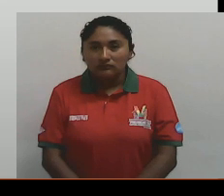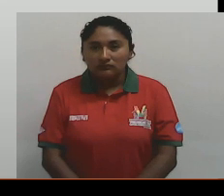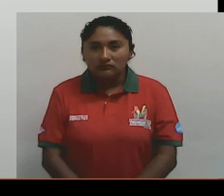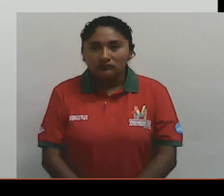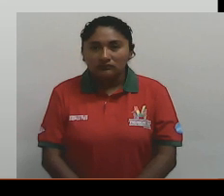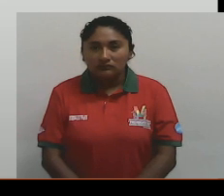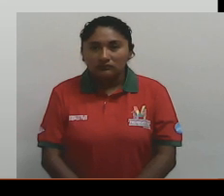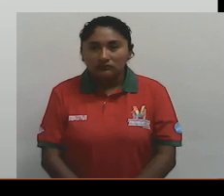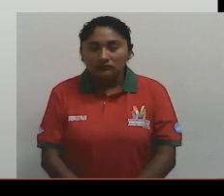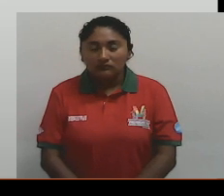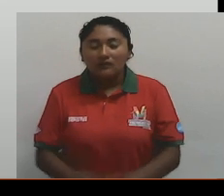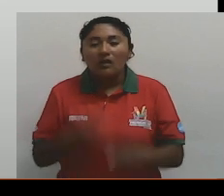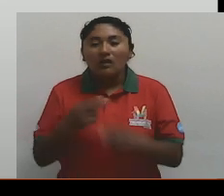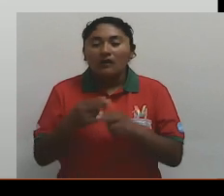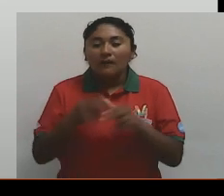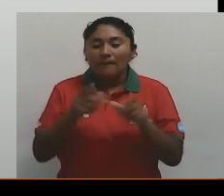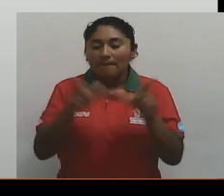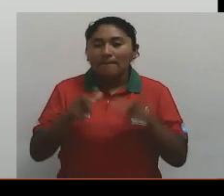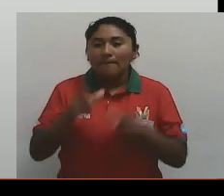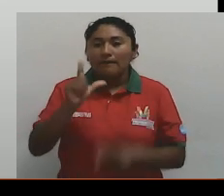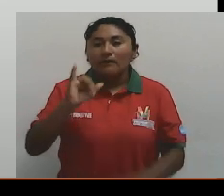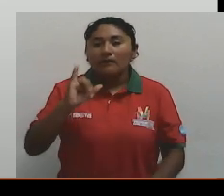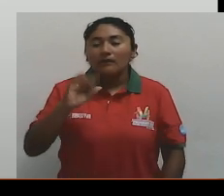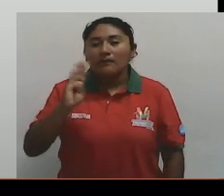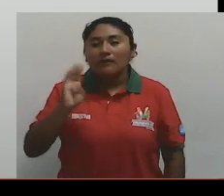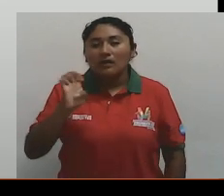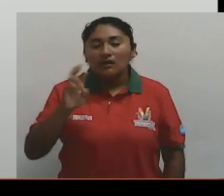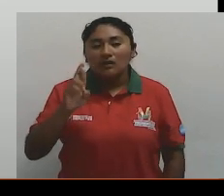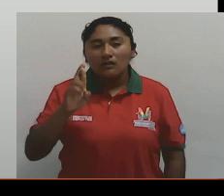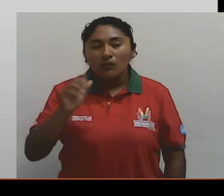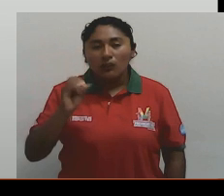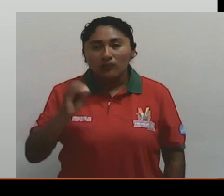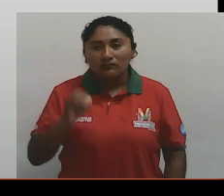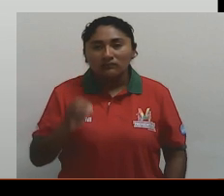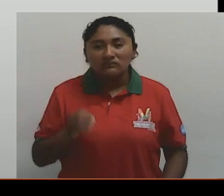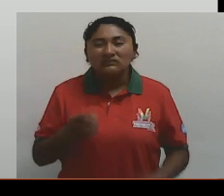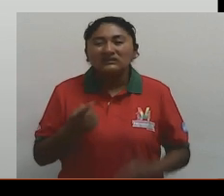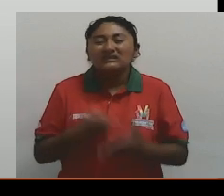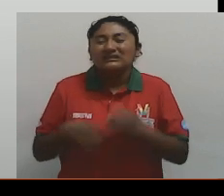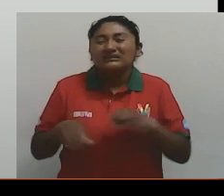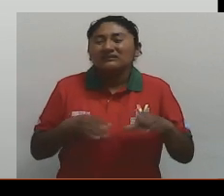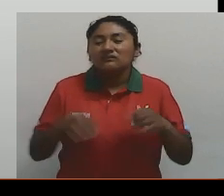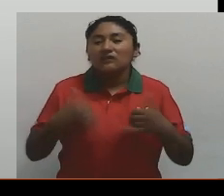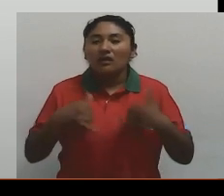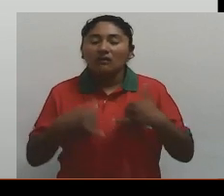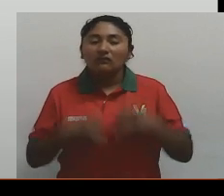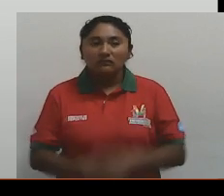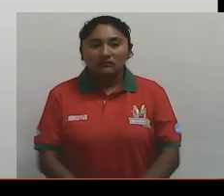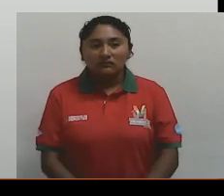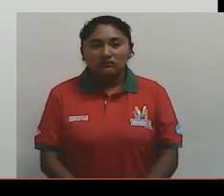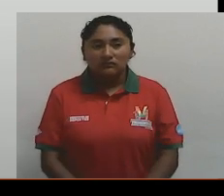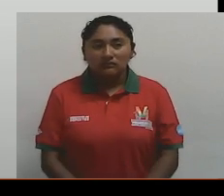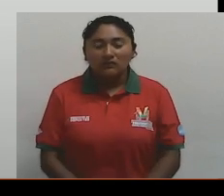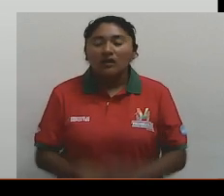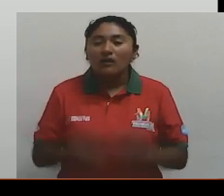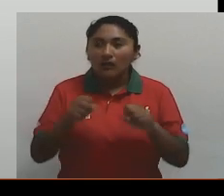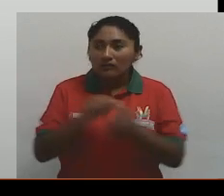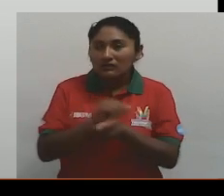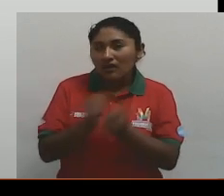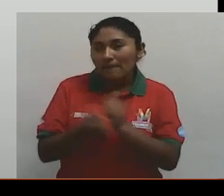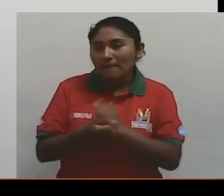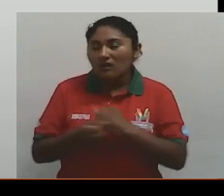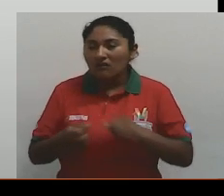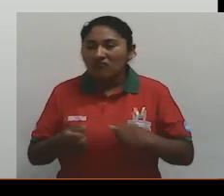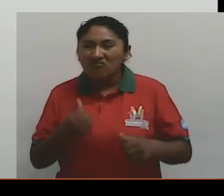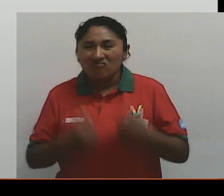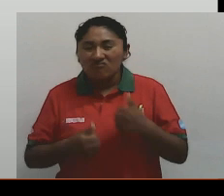El líbero. Esta es una parte muy importante. Las acciones de juego. Se permite al líbero reemplazar a cualquier jugador en la posición de zaguero, en los